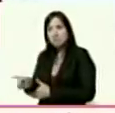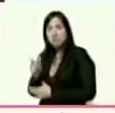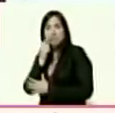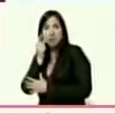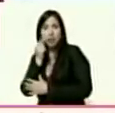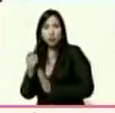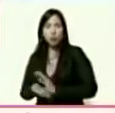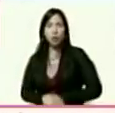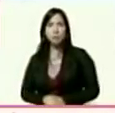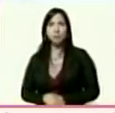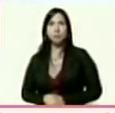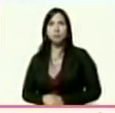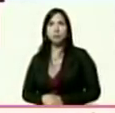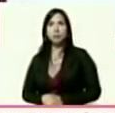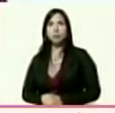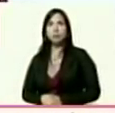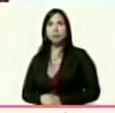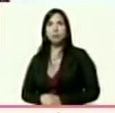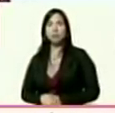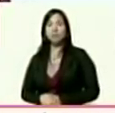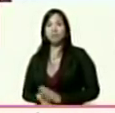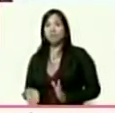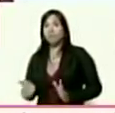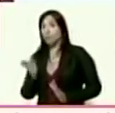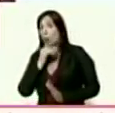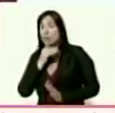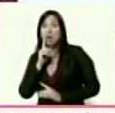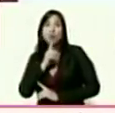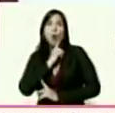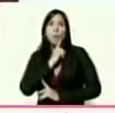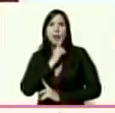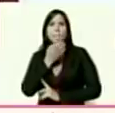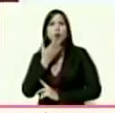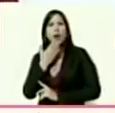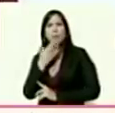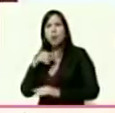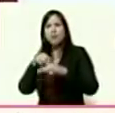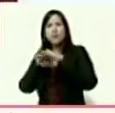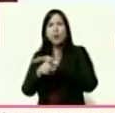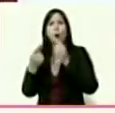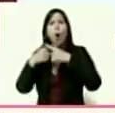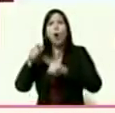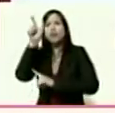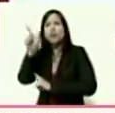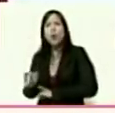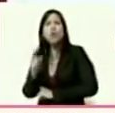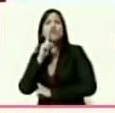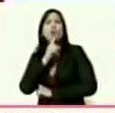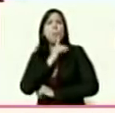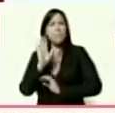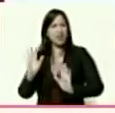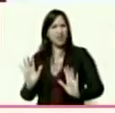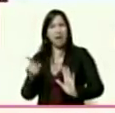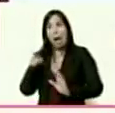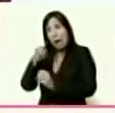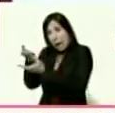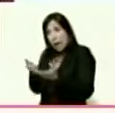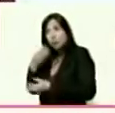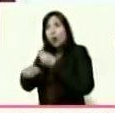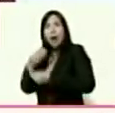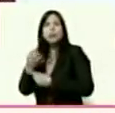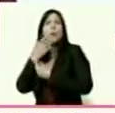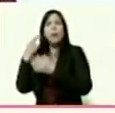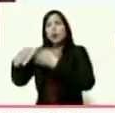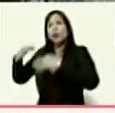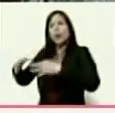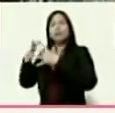adecuados, correctos, ni siquiera el nombre. Estaban montando una persona con otro nombre. Que ellos lo hacen normalmente cada vez que Estados Unidos